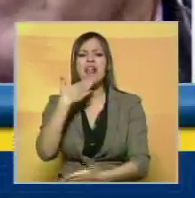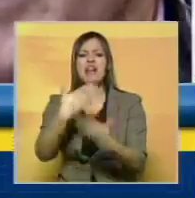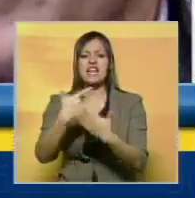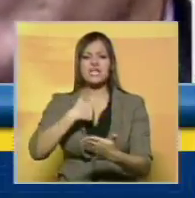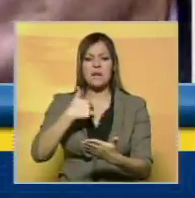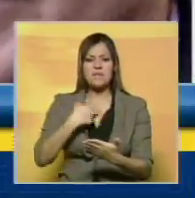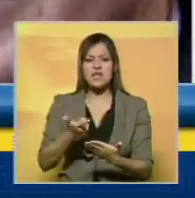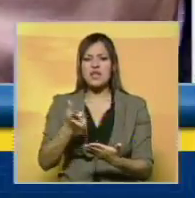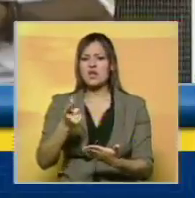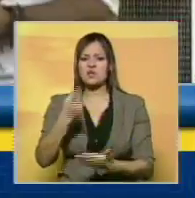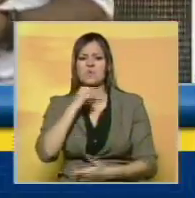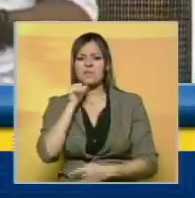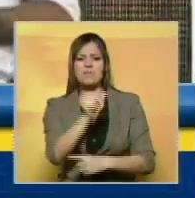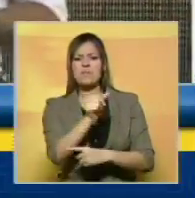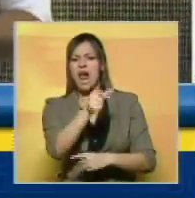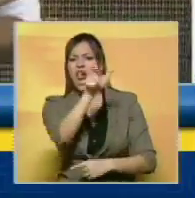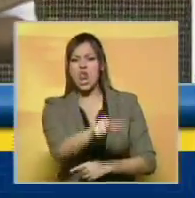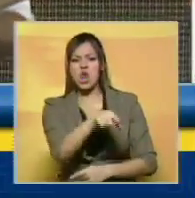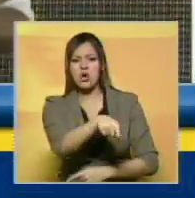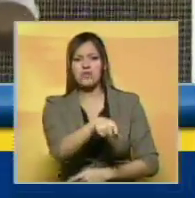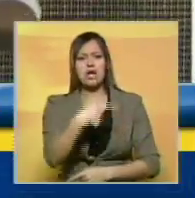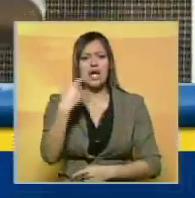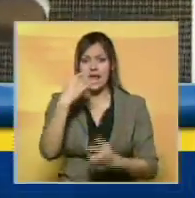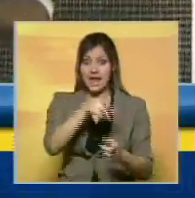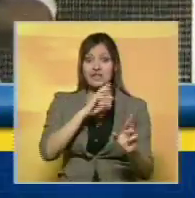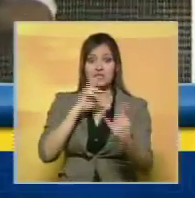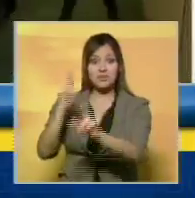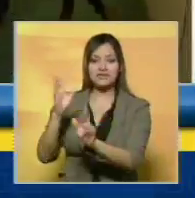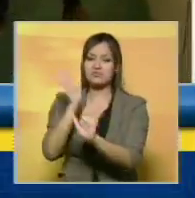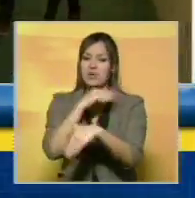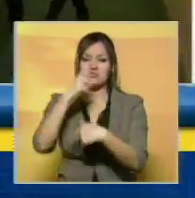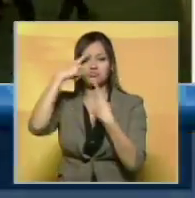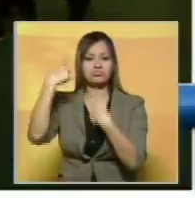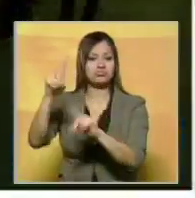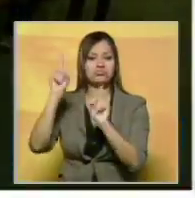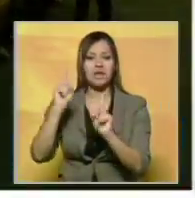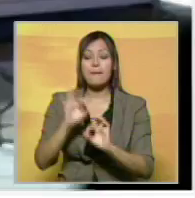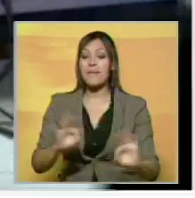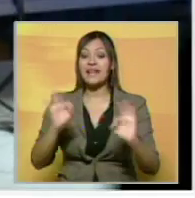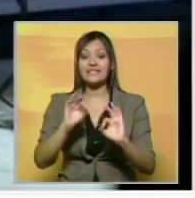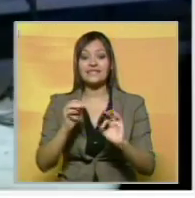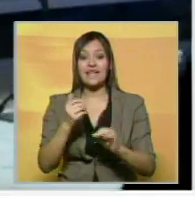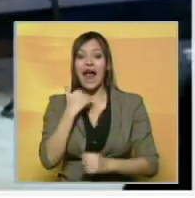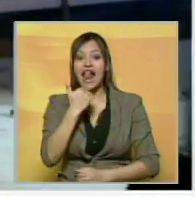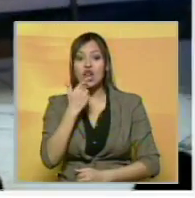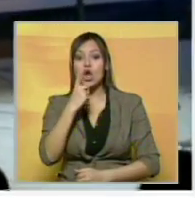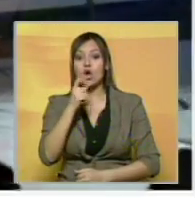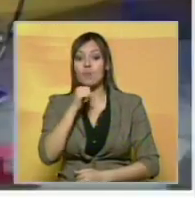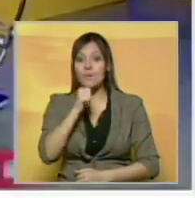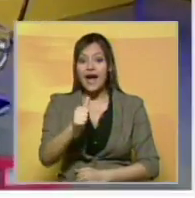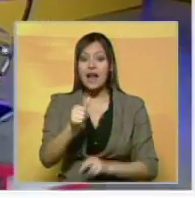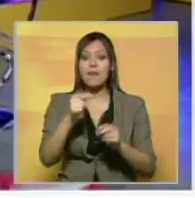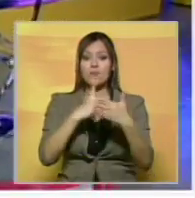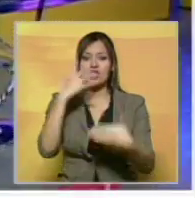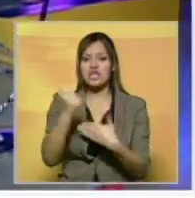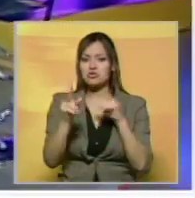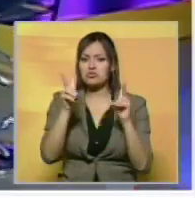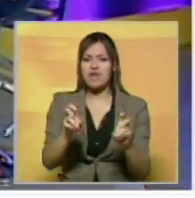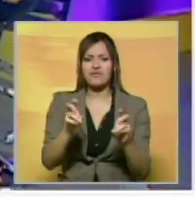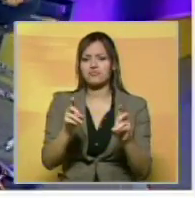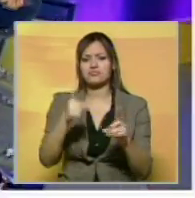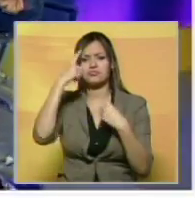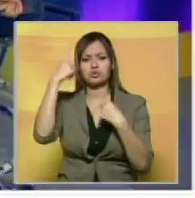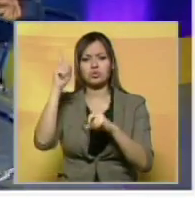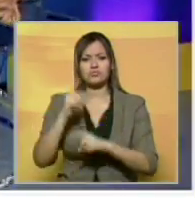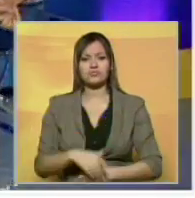hombre despreciable, el colombiano no se ha pronunciado y parece que nada ensombrecerá su nuevo proyecto. Y nosotros desde aquí le